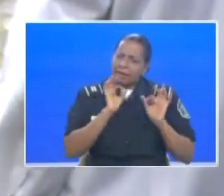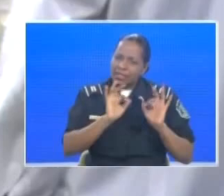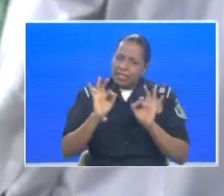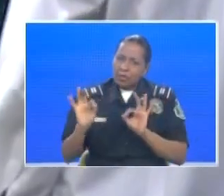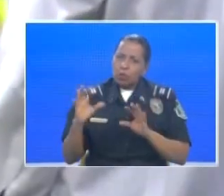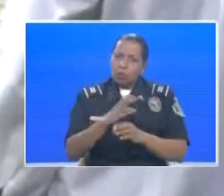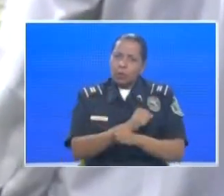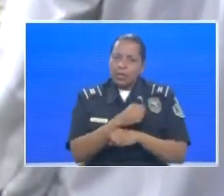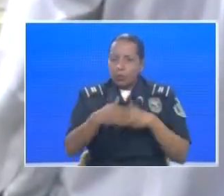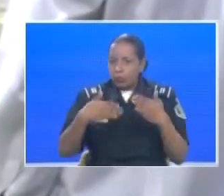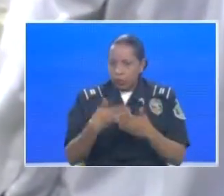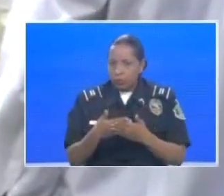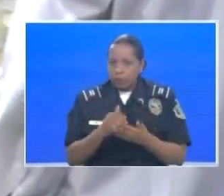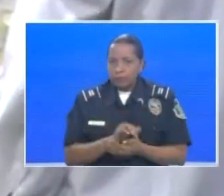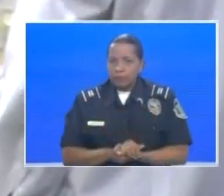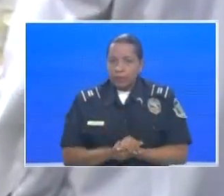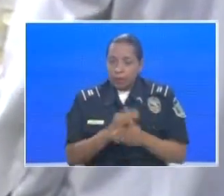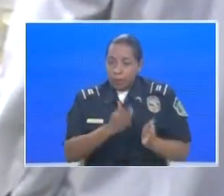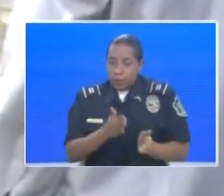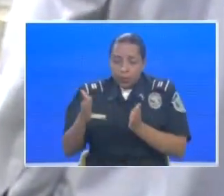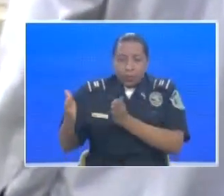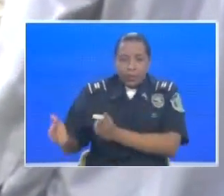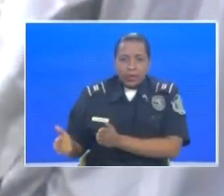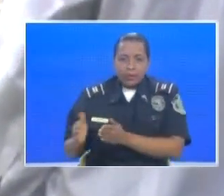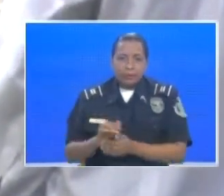bien. Y por otro lado,